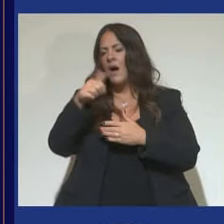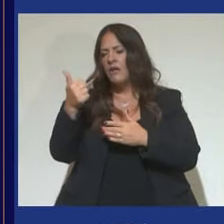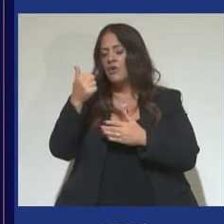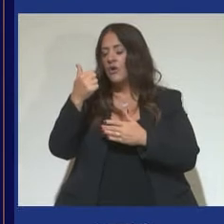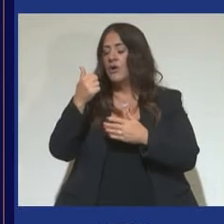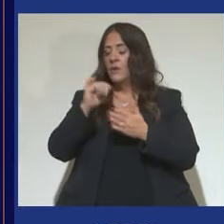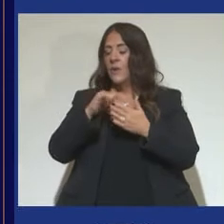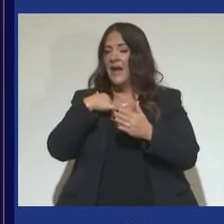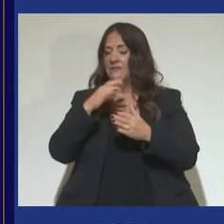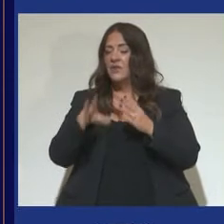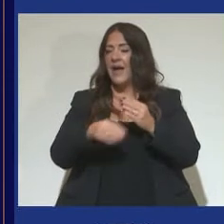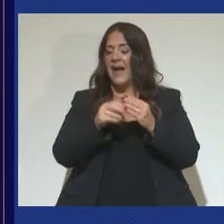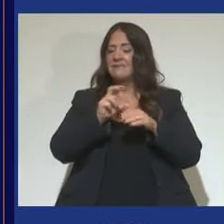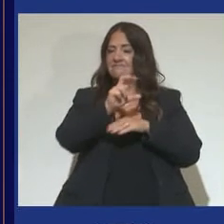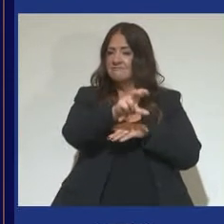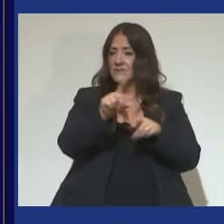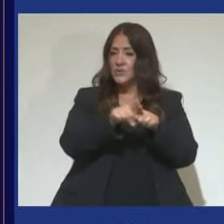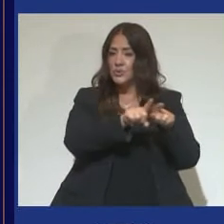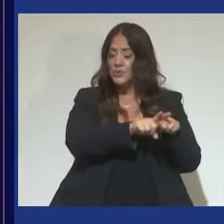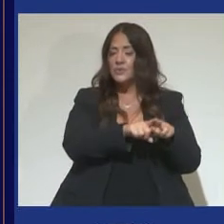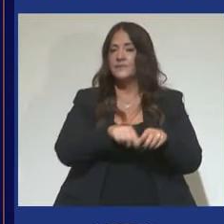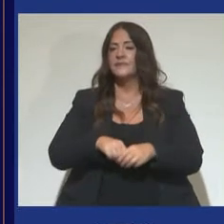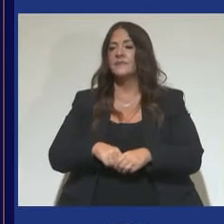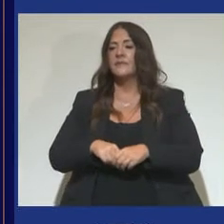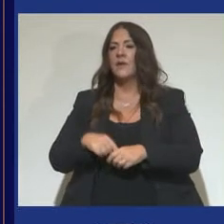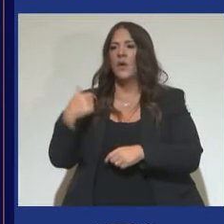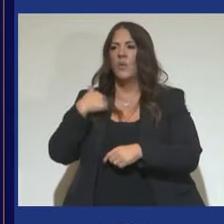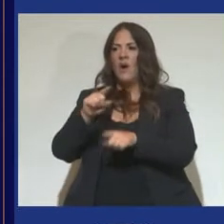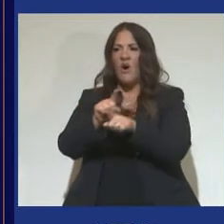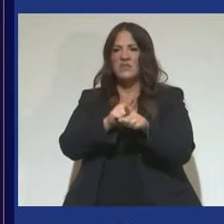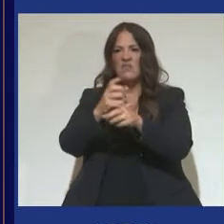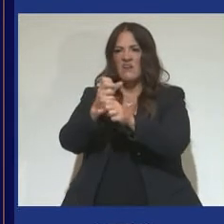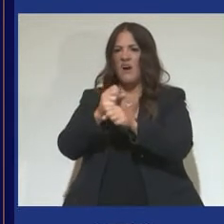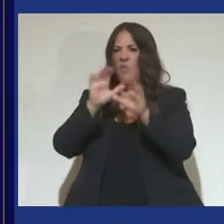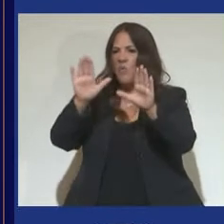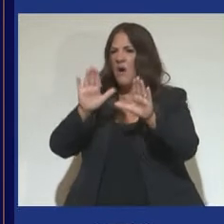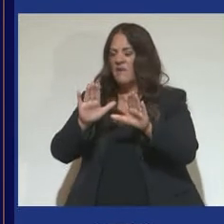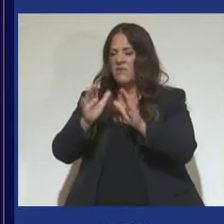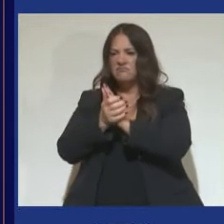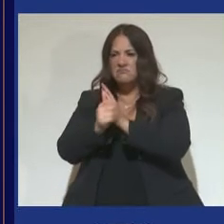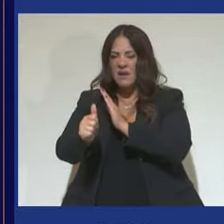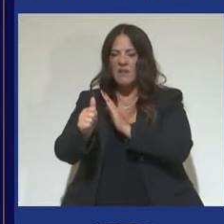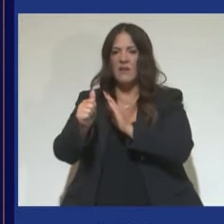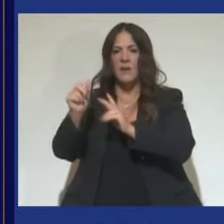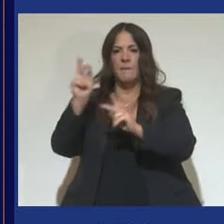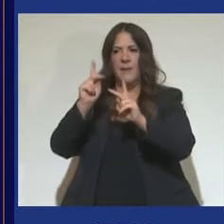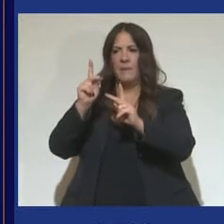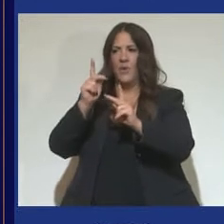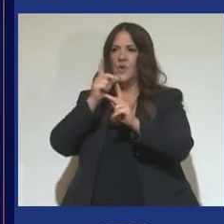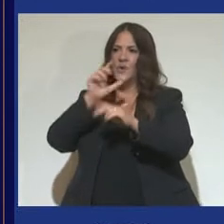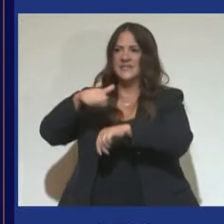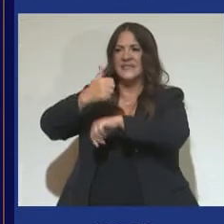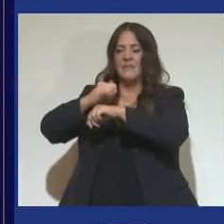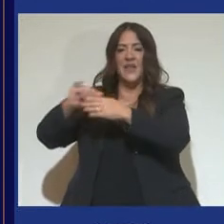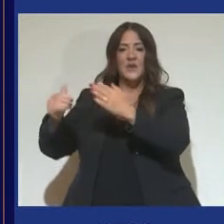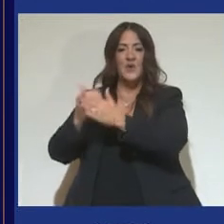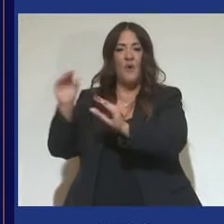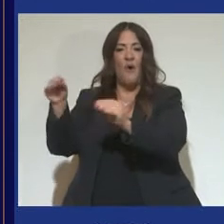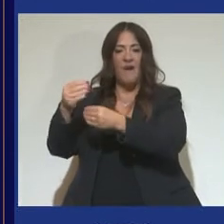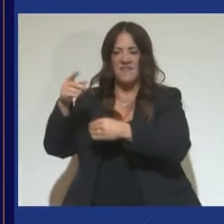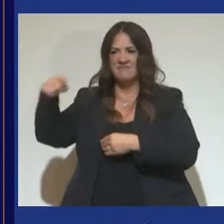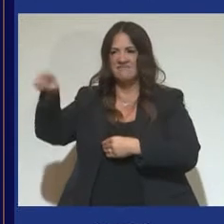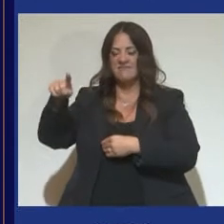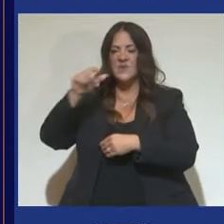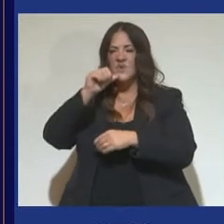ha sido importantísima creamos este grupo de trabajo hay mucho talento y los ambos los hemos juntado y